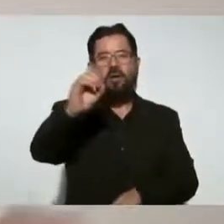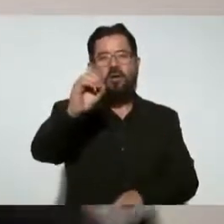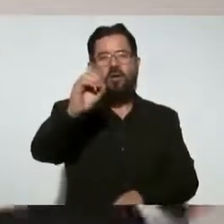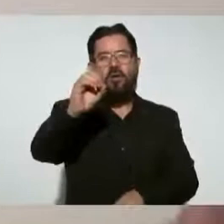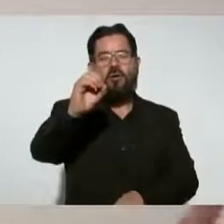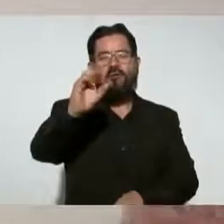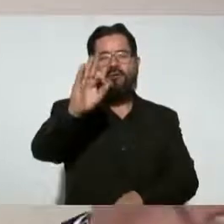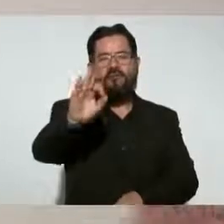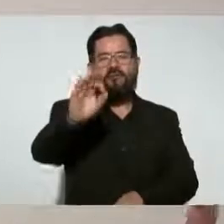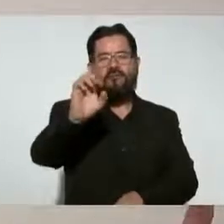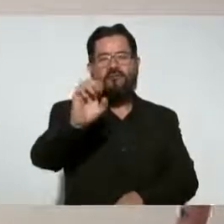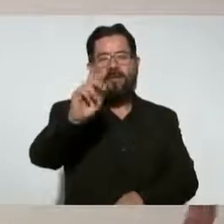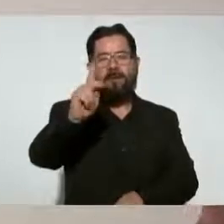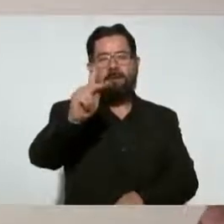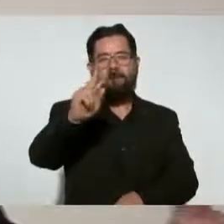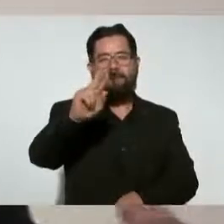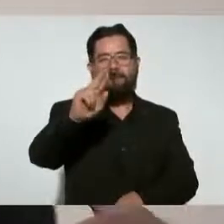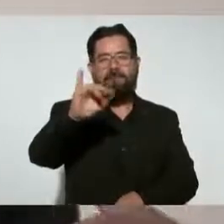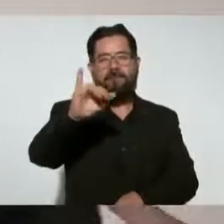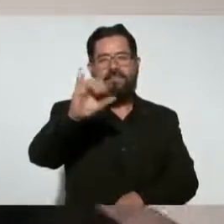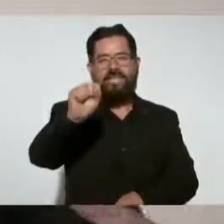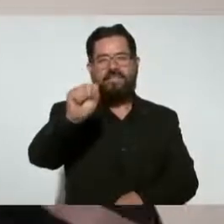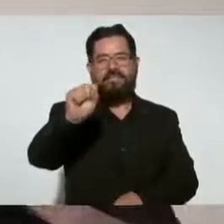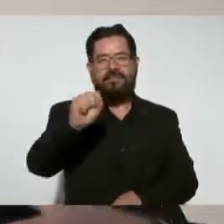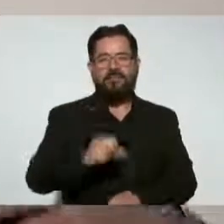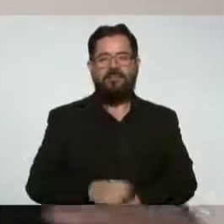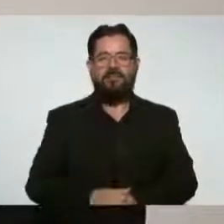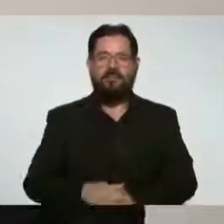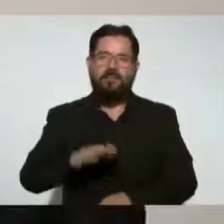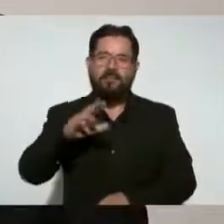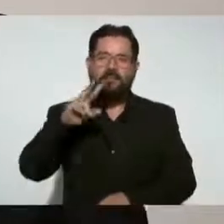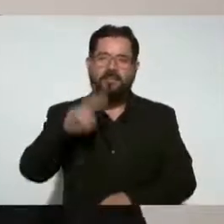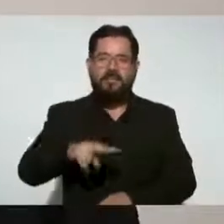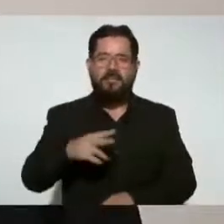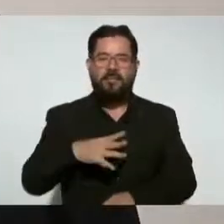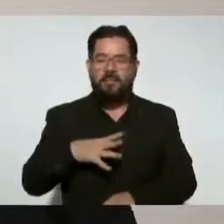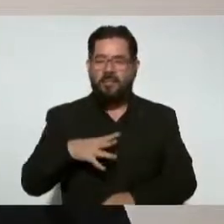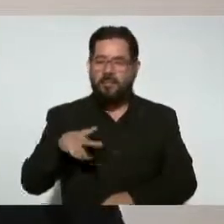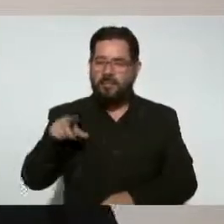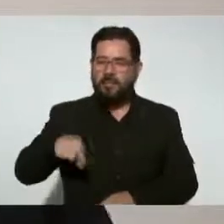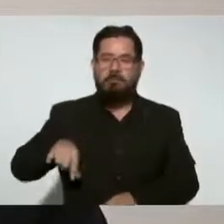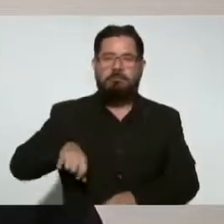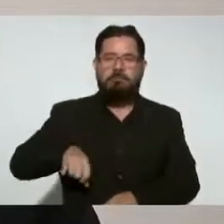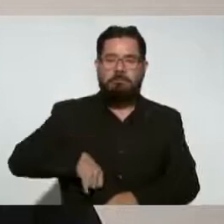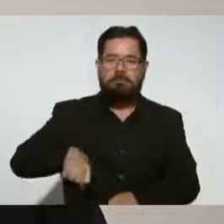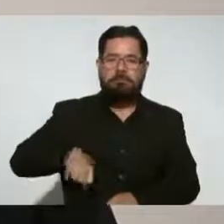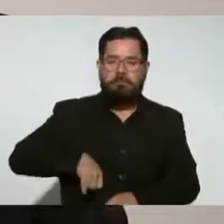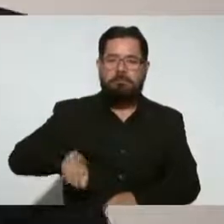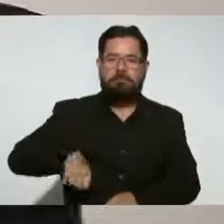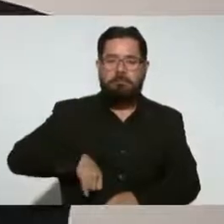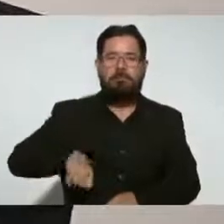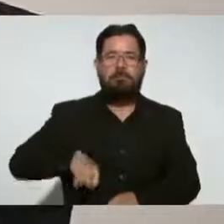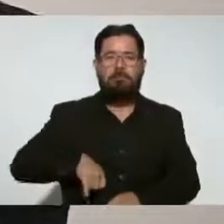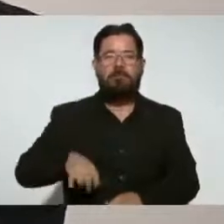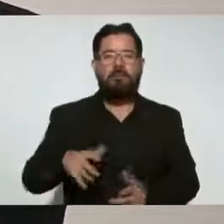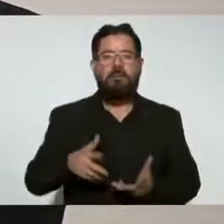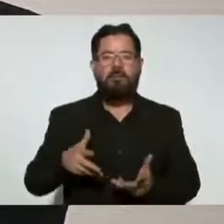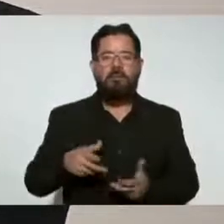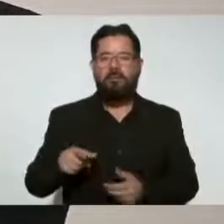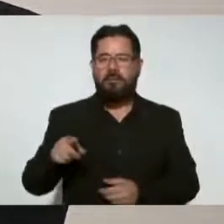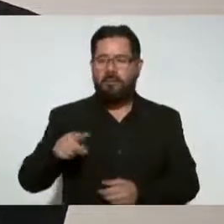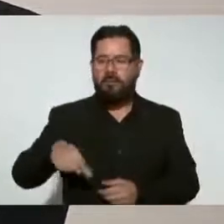Los grandes laboratorios, los intereses creados, eran los